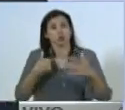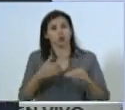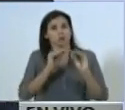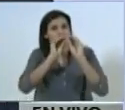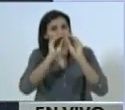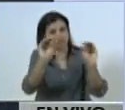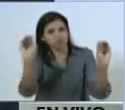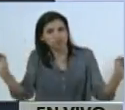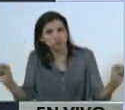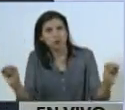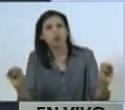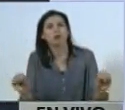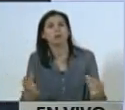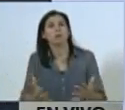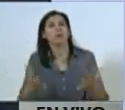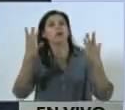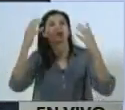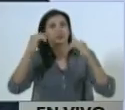Y al final lo logramos.